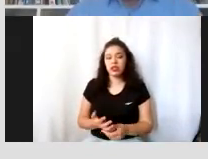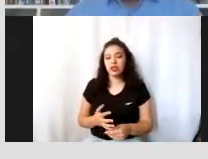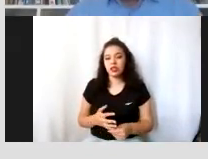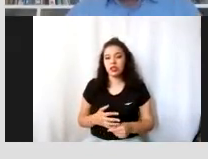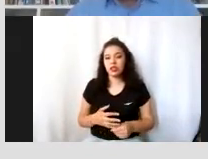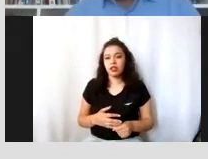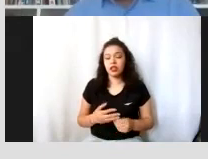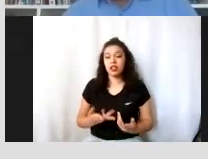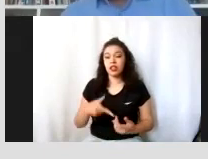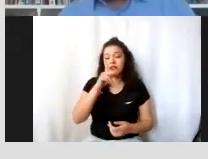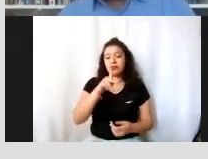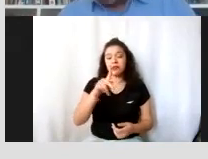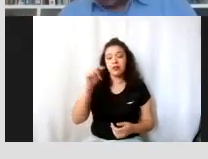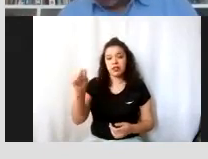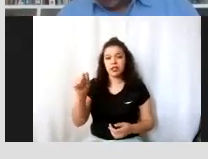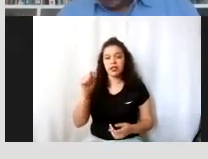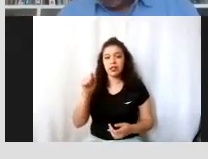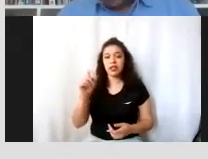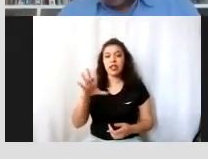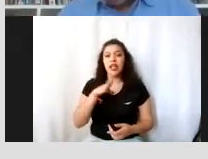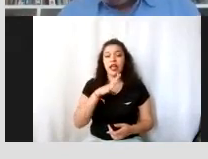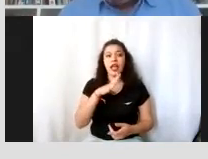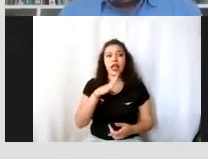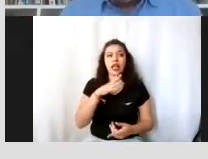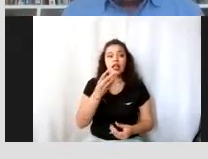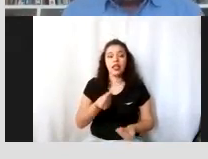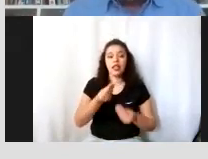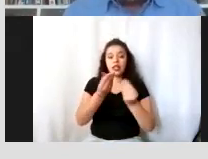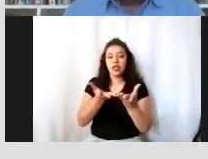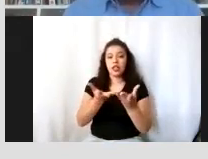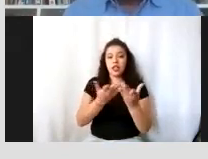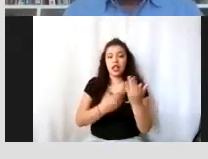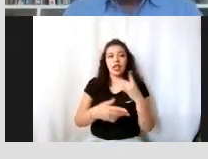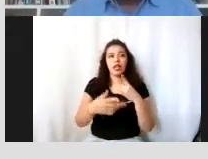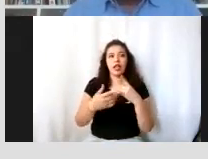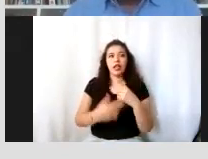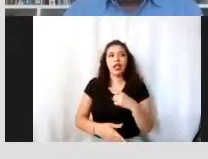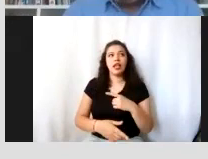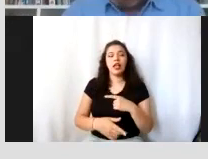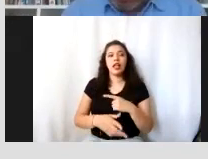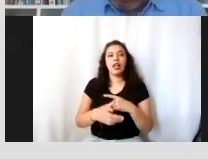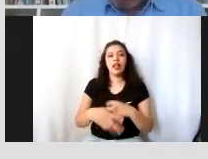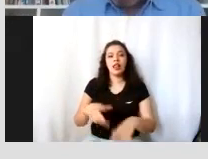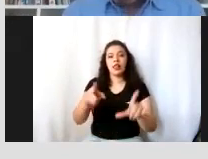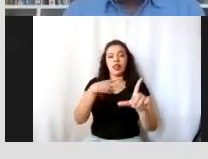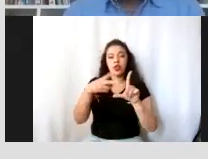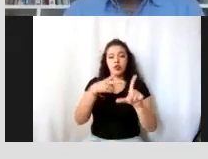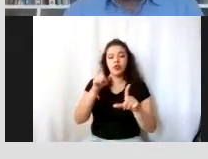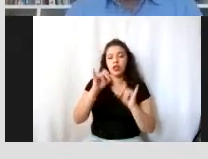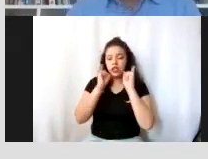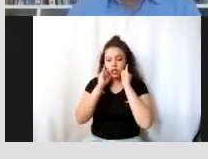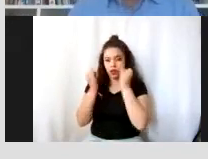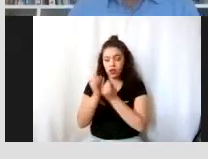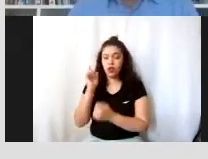Esta presentación va a estar disponible en el portal de la Junta. Yo espero que de manera